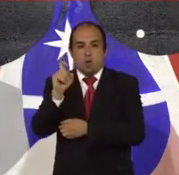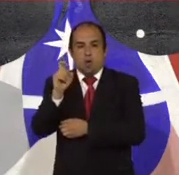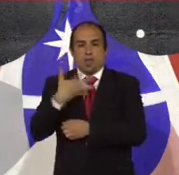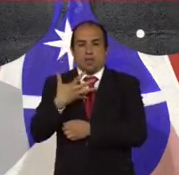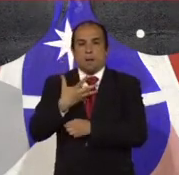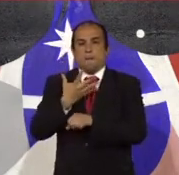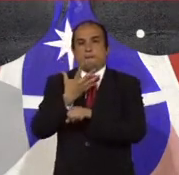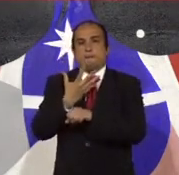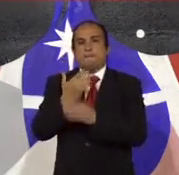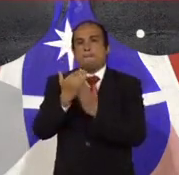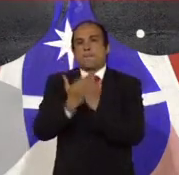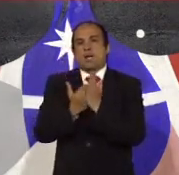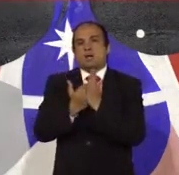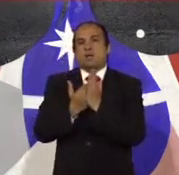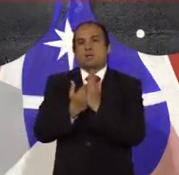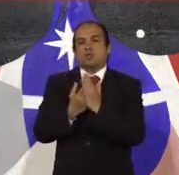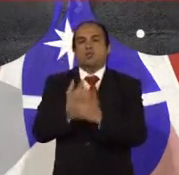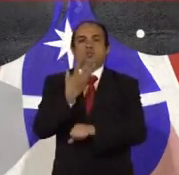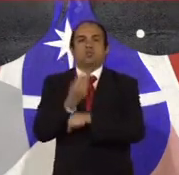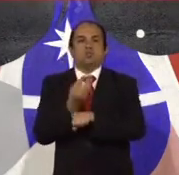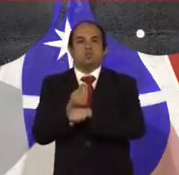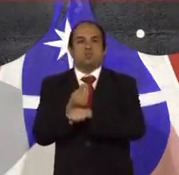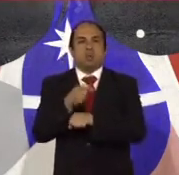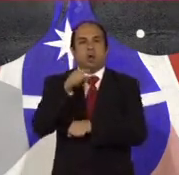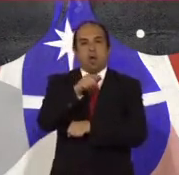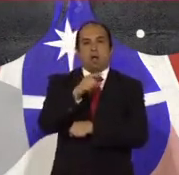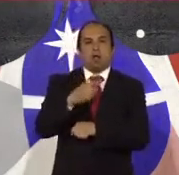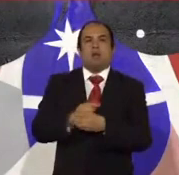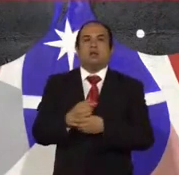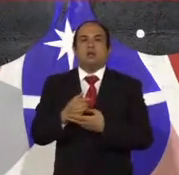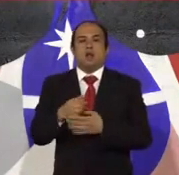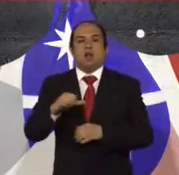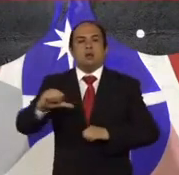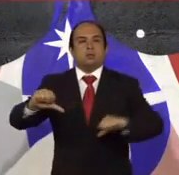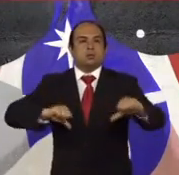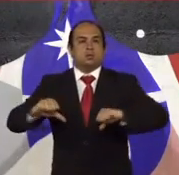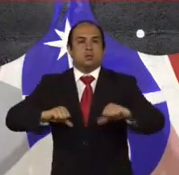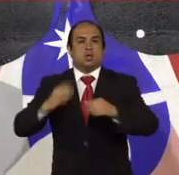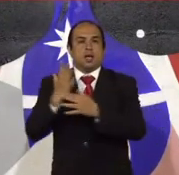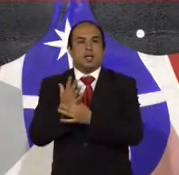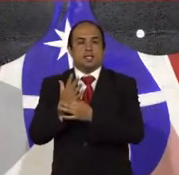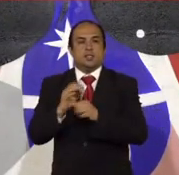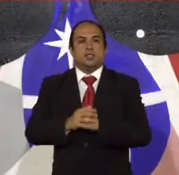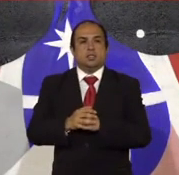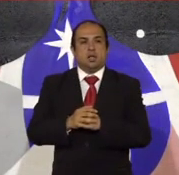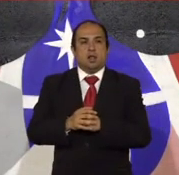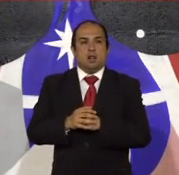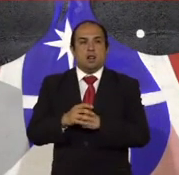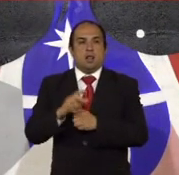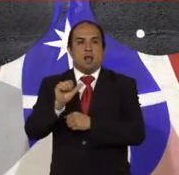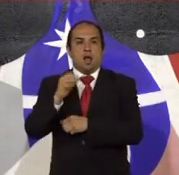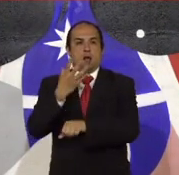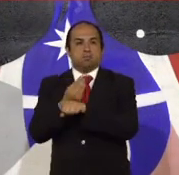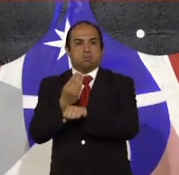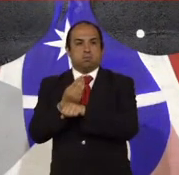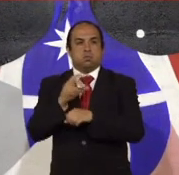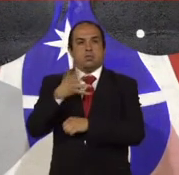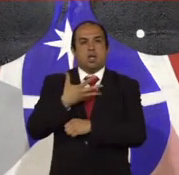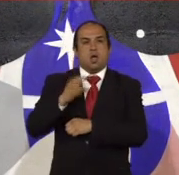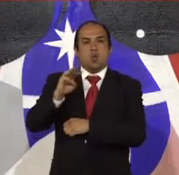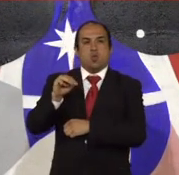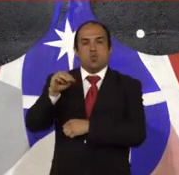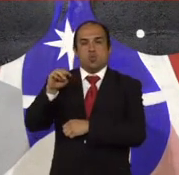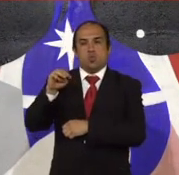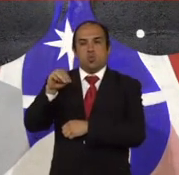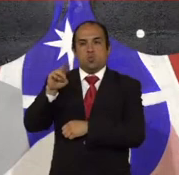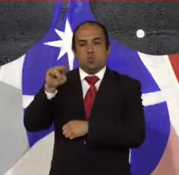bajo mantenimiento. Aquí, entre las acciones, bueno, lo que le llaman el mulch decorativo, el mulch que también tiene